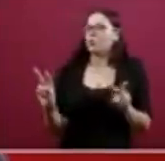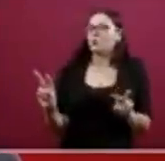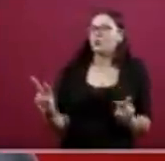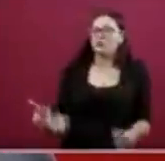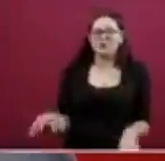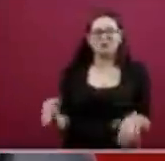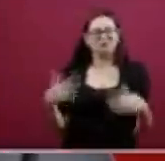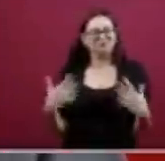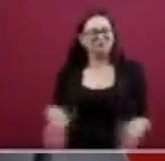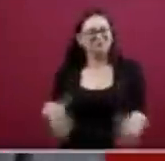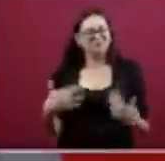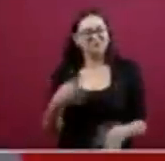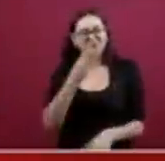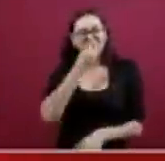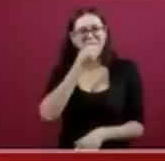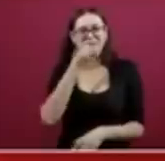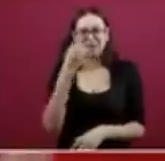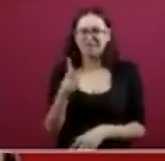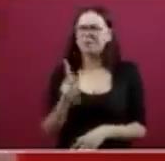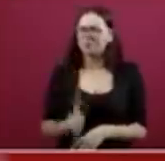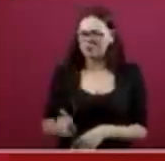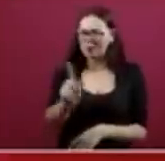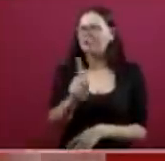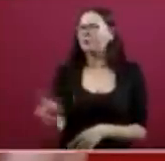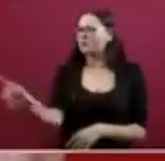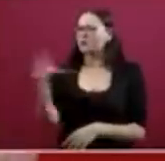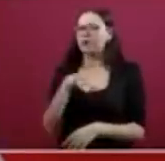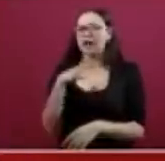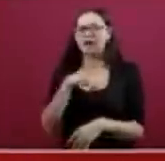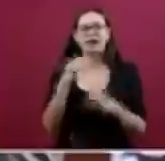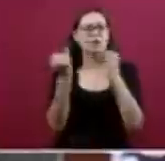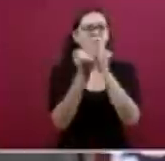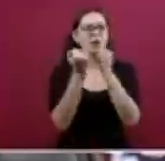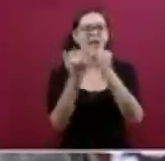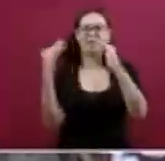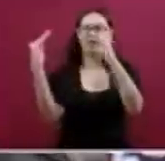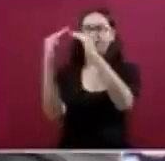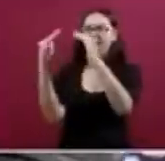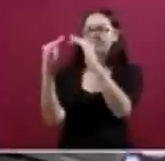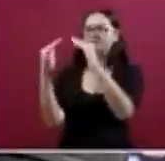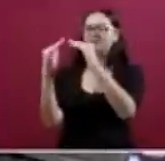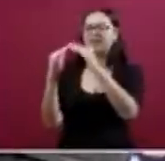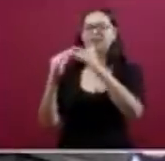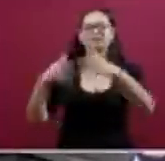que en las casas, en los balcones ponen flores,